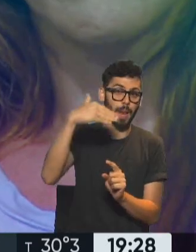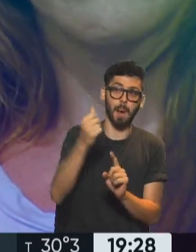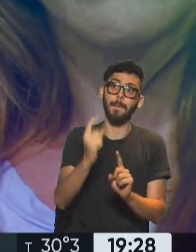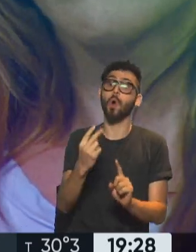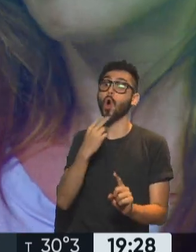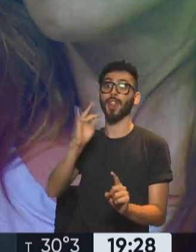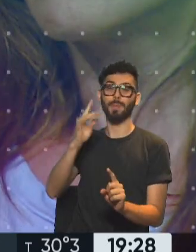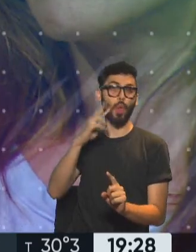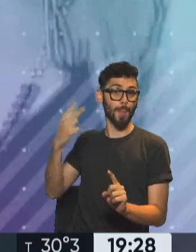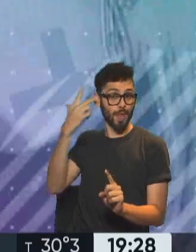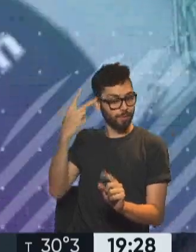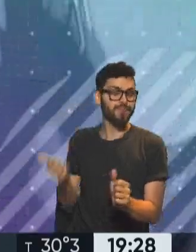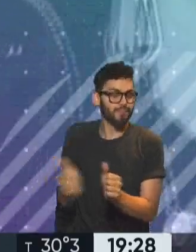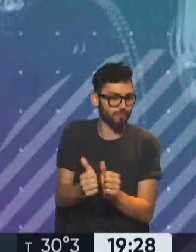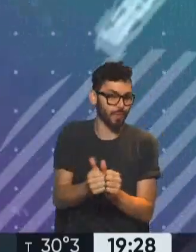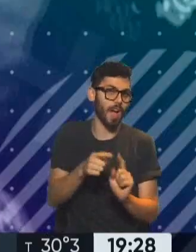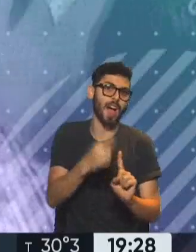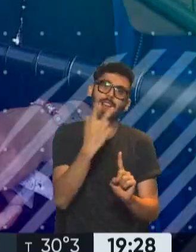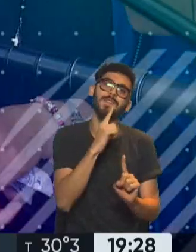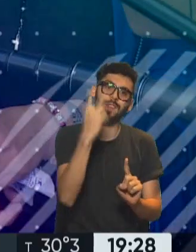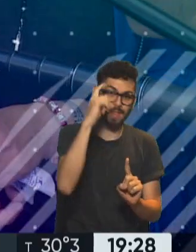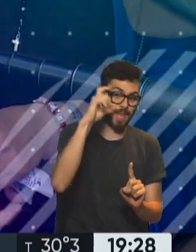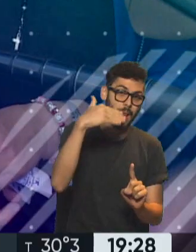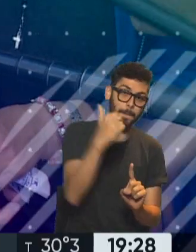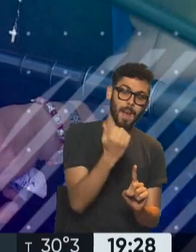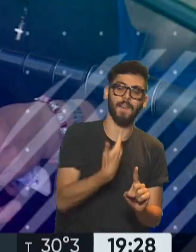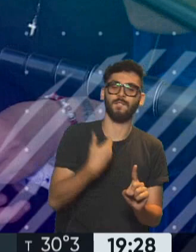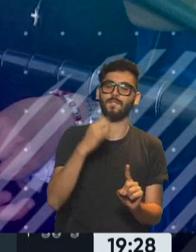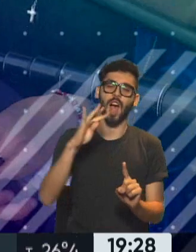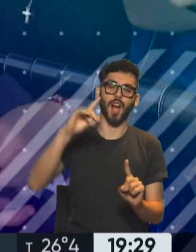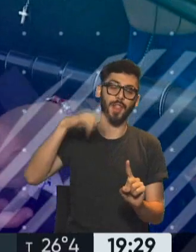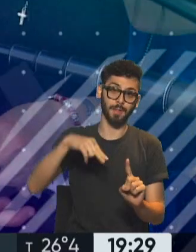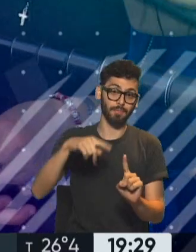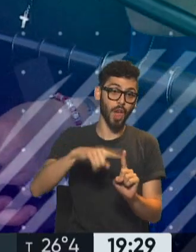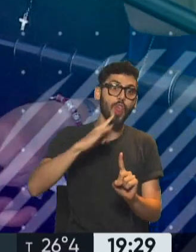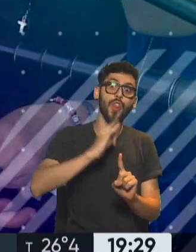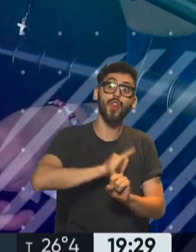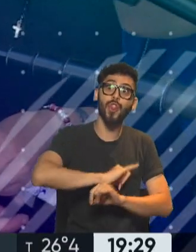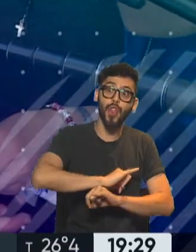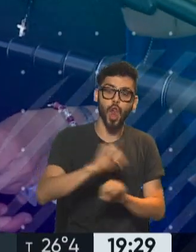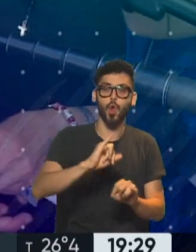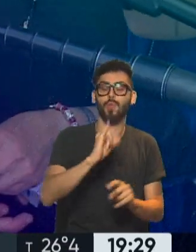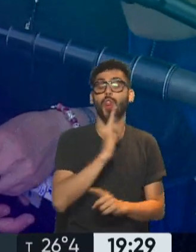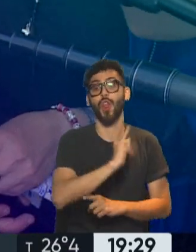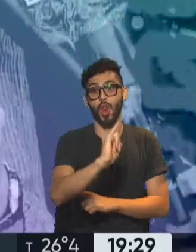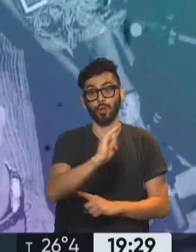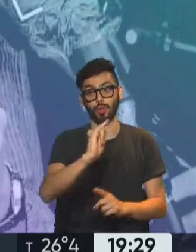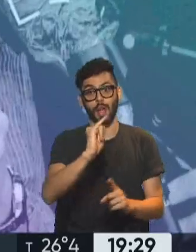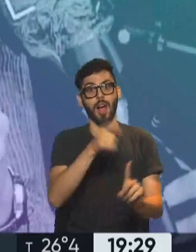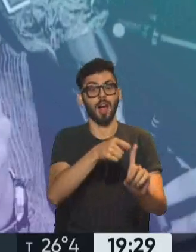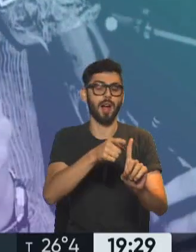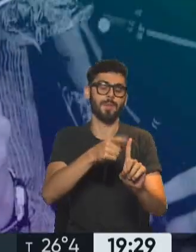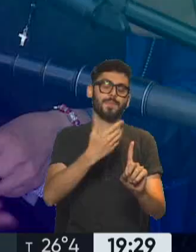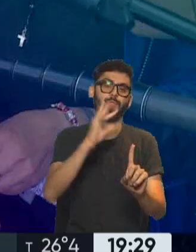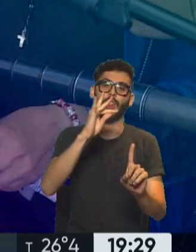2018, cuando se hizo pública su denuncia penal contra Juan D'Artés por violación sufrida 9 años antes, siendo